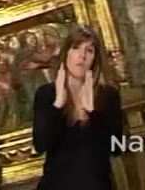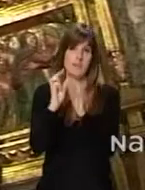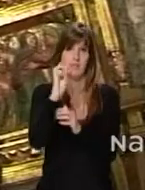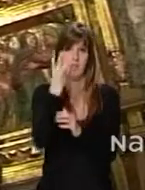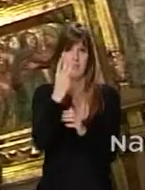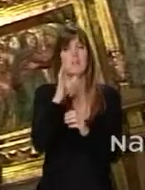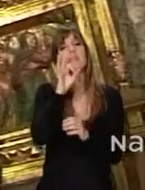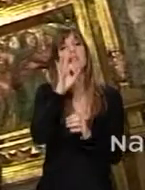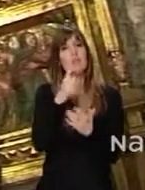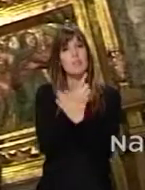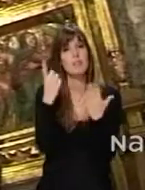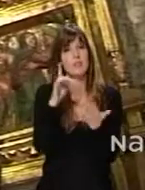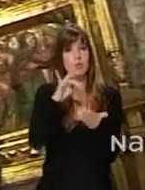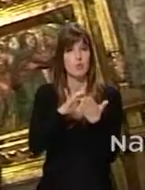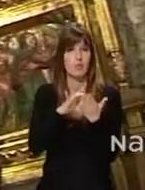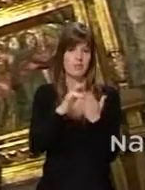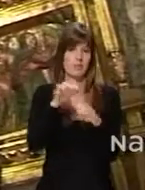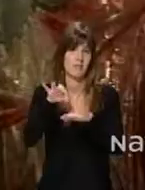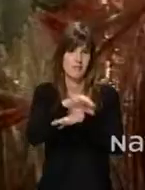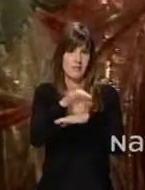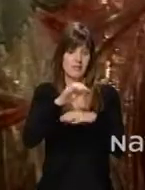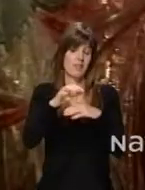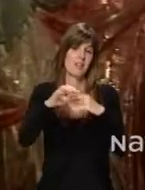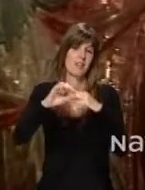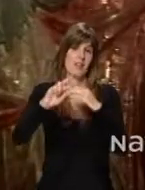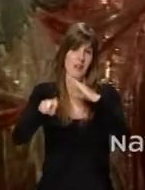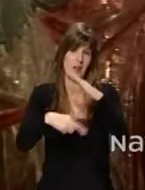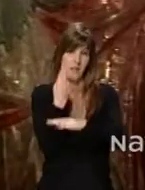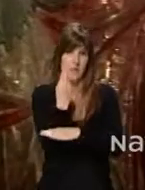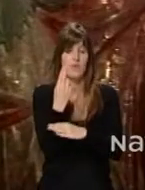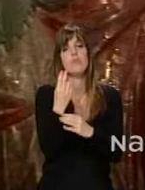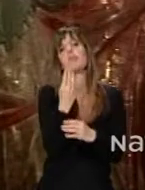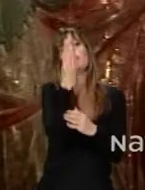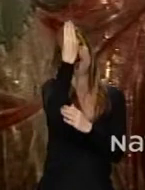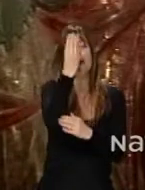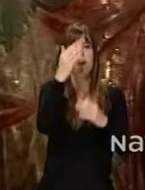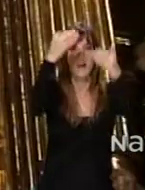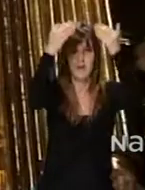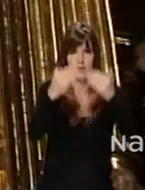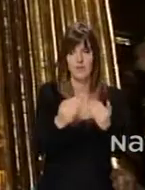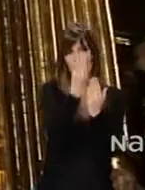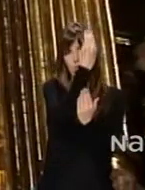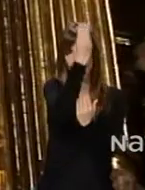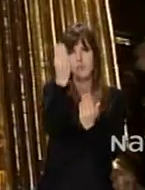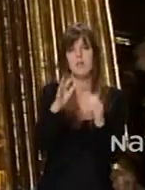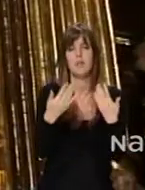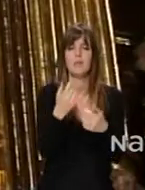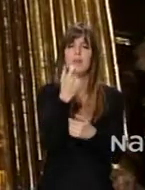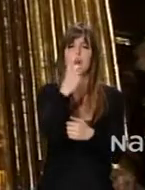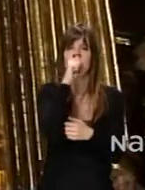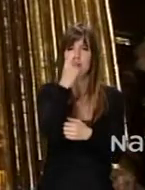la fase renacentista, que coincide con el, retablo que tenemos. Sí. Fue construido hacia 1570 y lo hizo